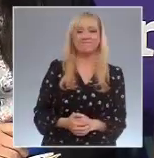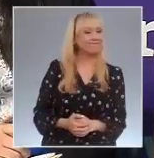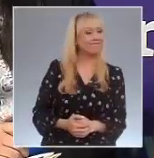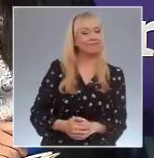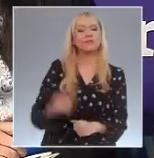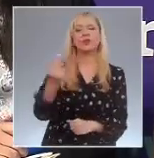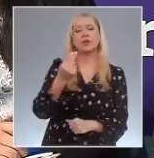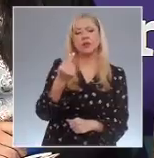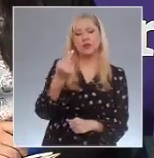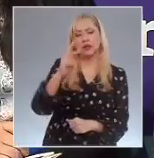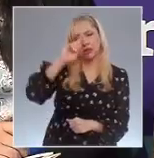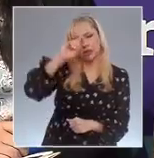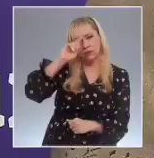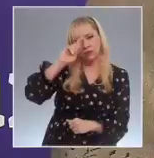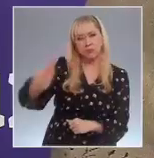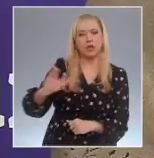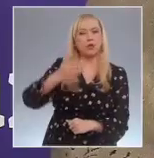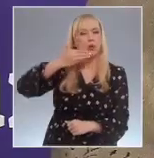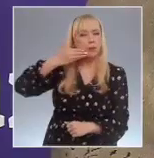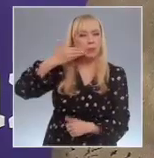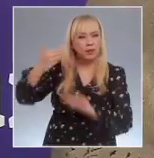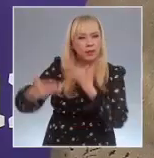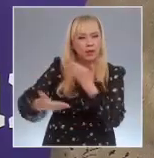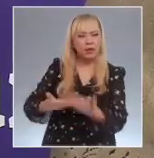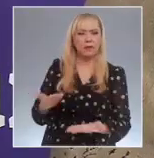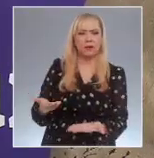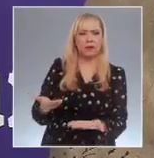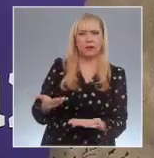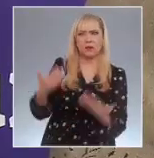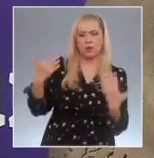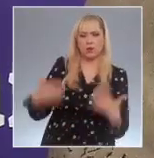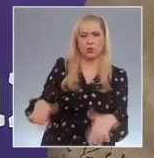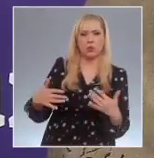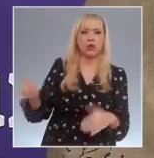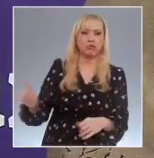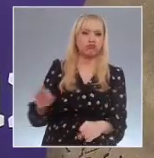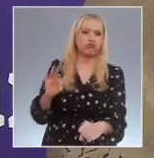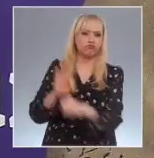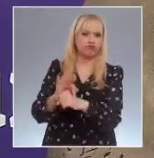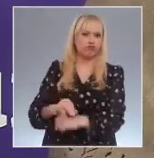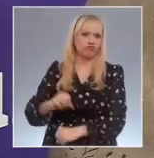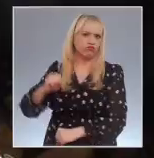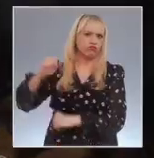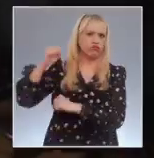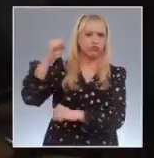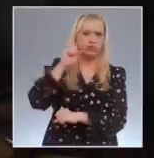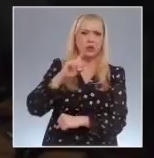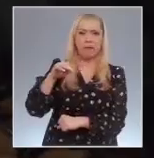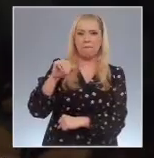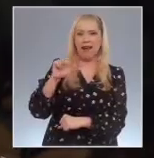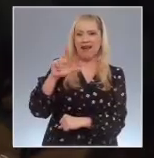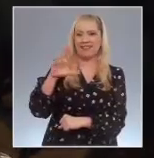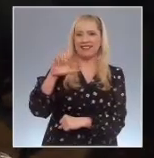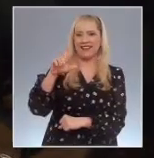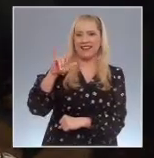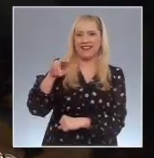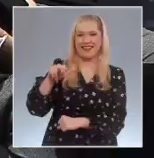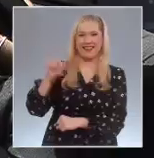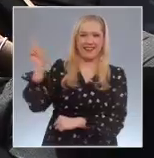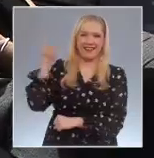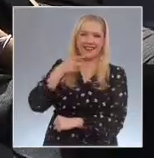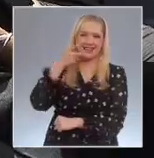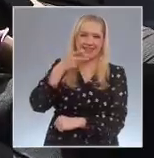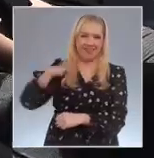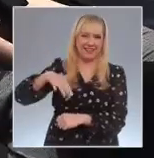Marcelina Bautista, activista y trabajadora del hogar, aseguró que hoy es más urgente que nunca construir